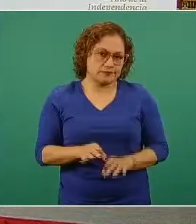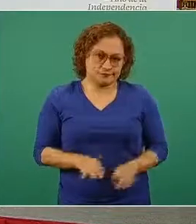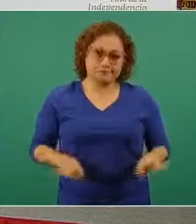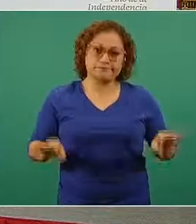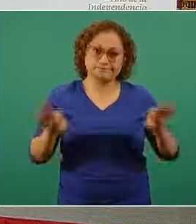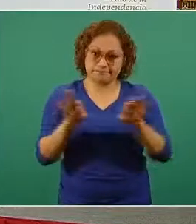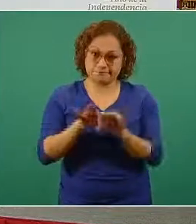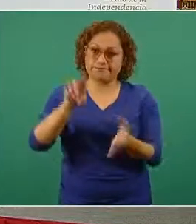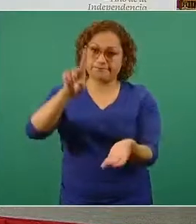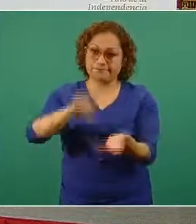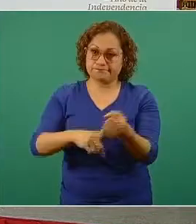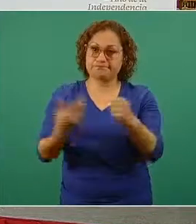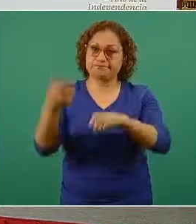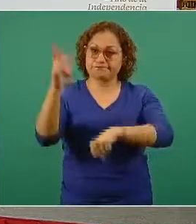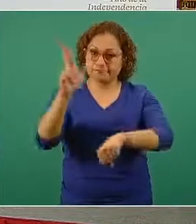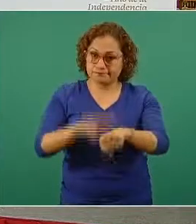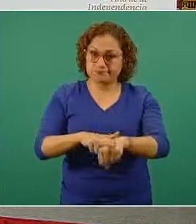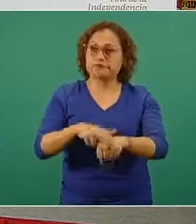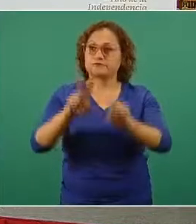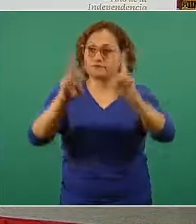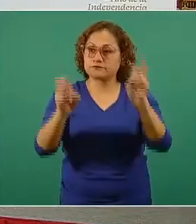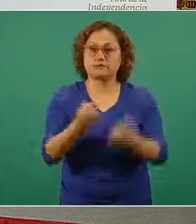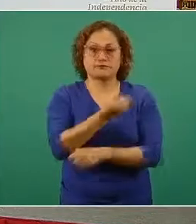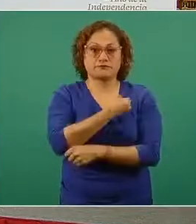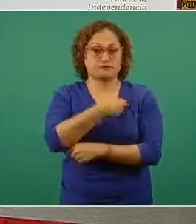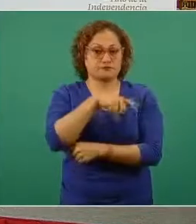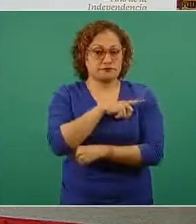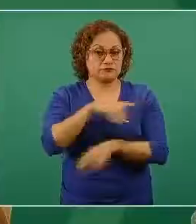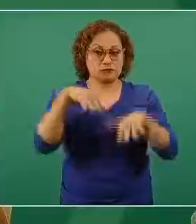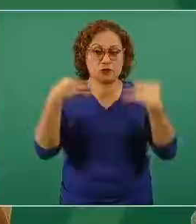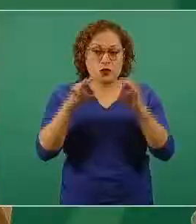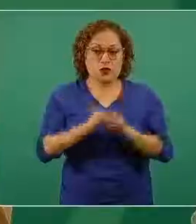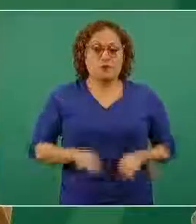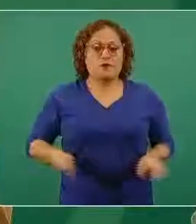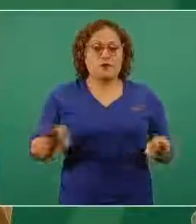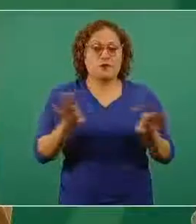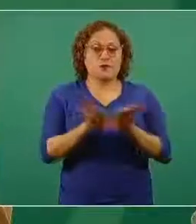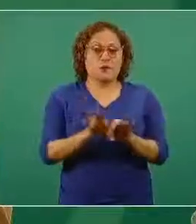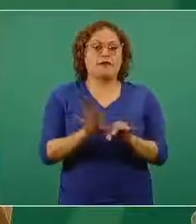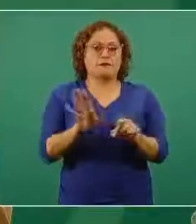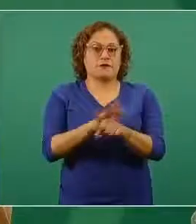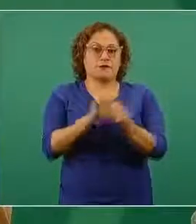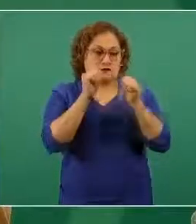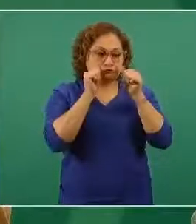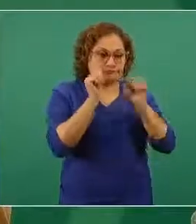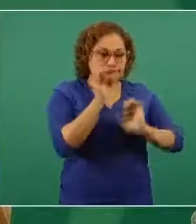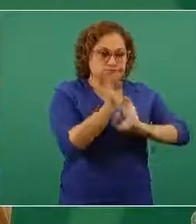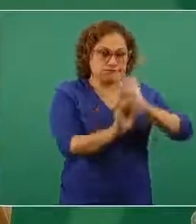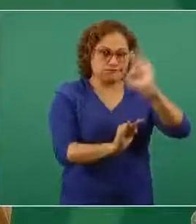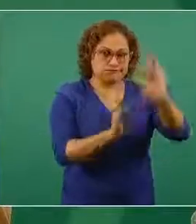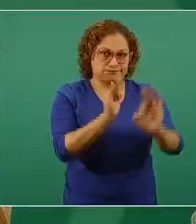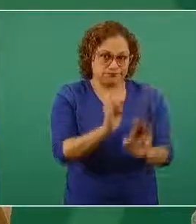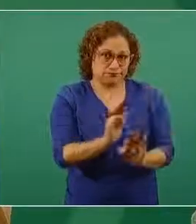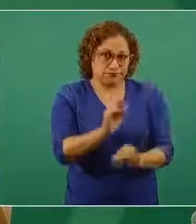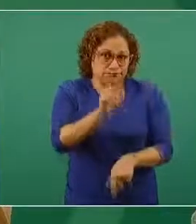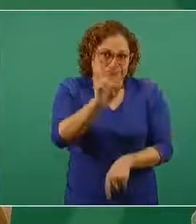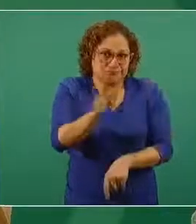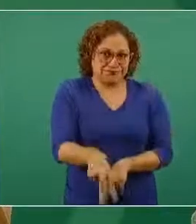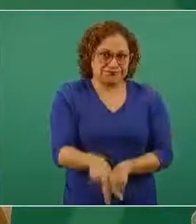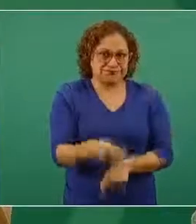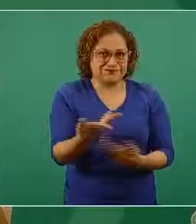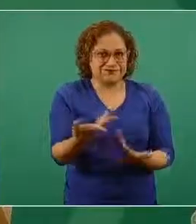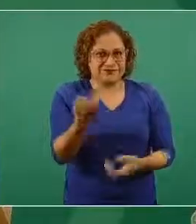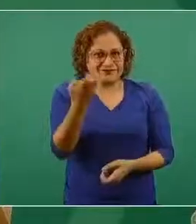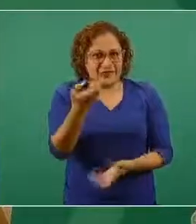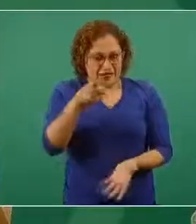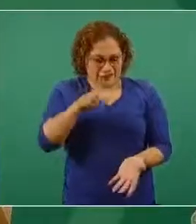salud pública, de un pilar fundamental en la parte de la atención médica, cómo esta calidad humana